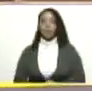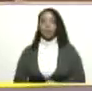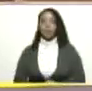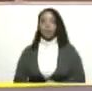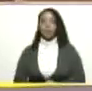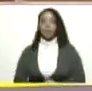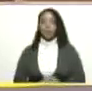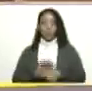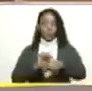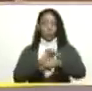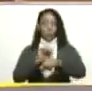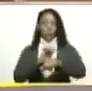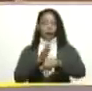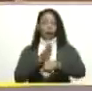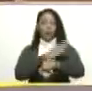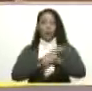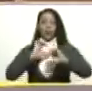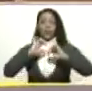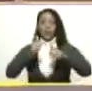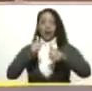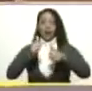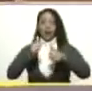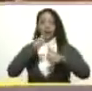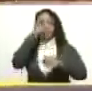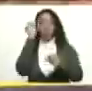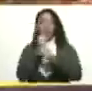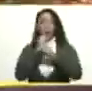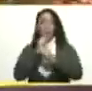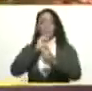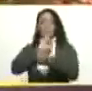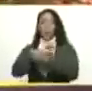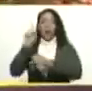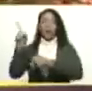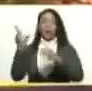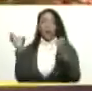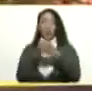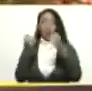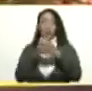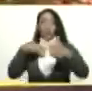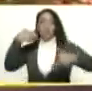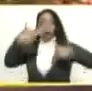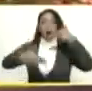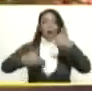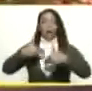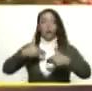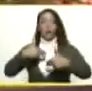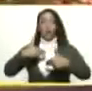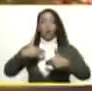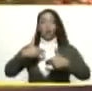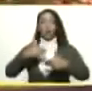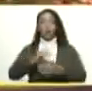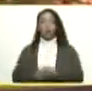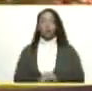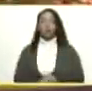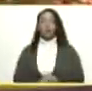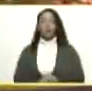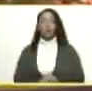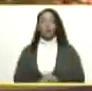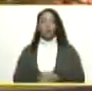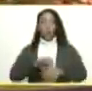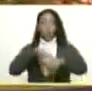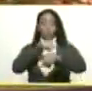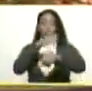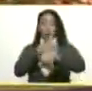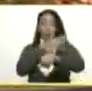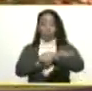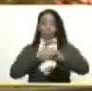horas antes de que se iniciara la operación de captura de este grupo de mafiosos, de bandidos, de traidores. horas antes